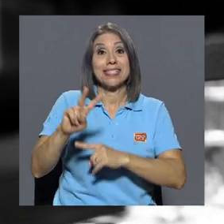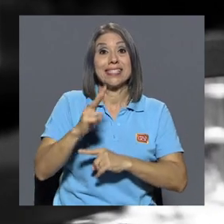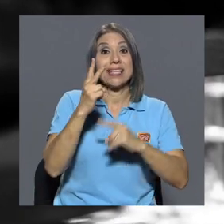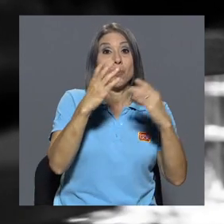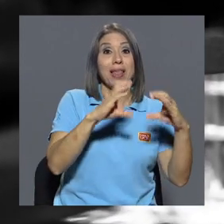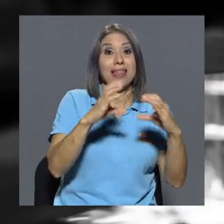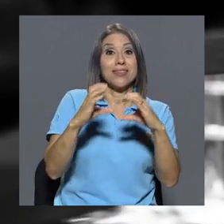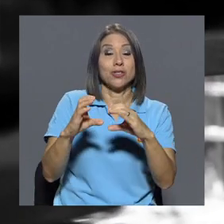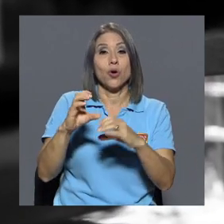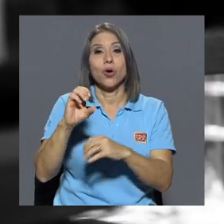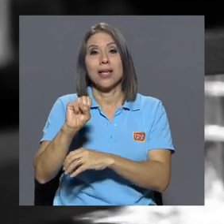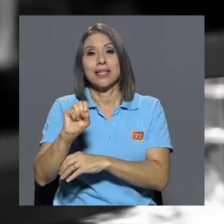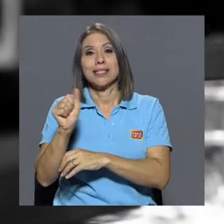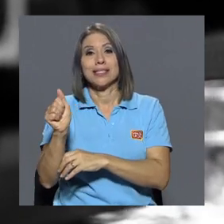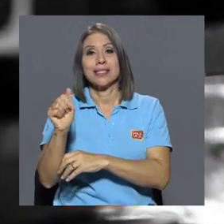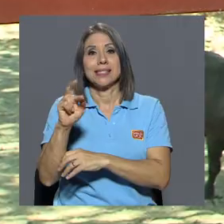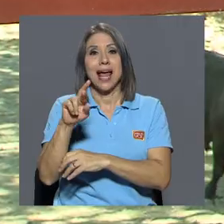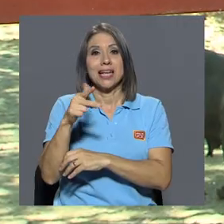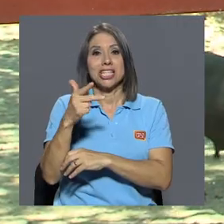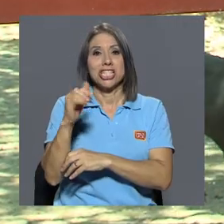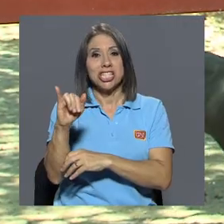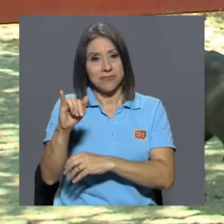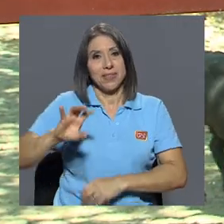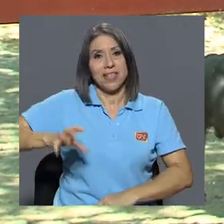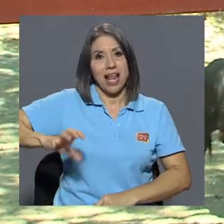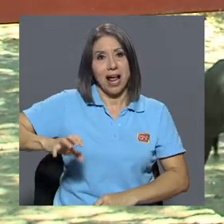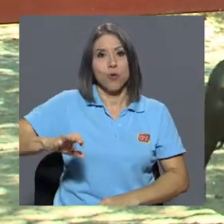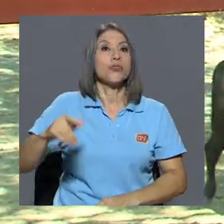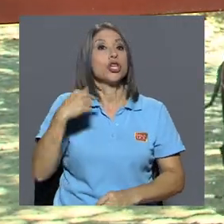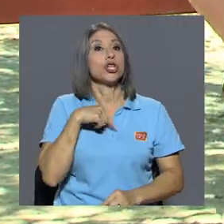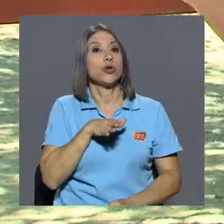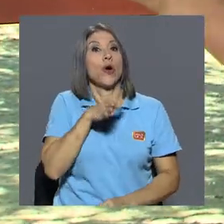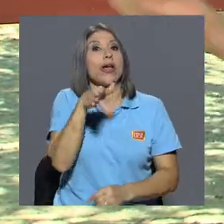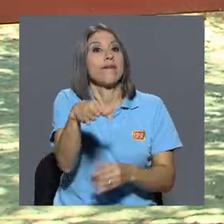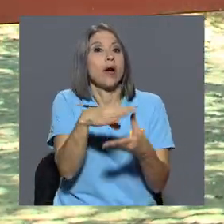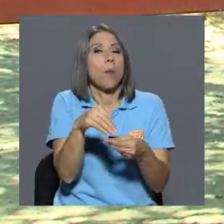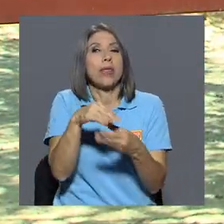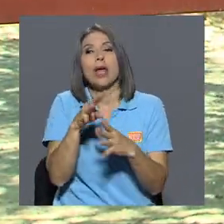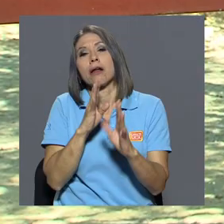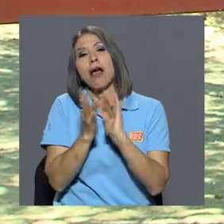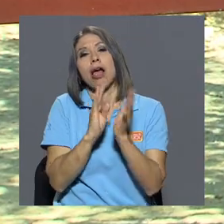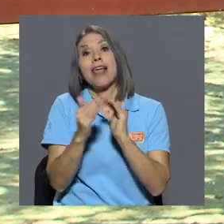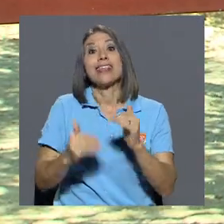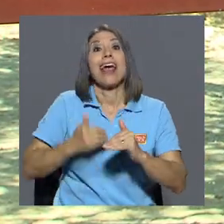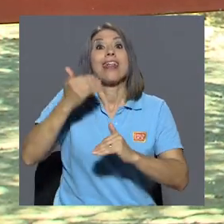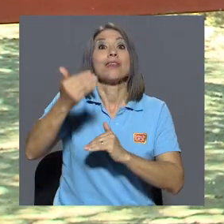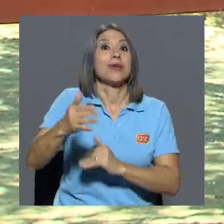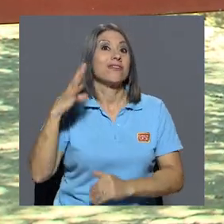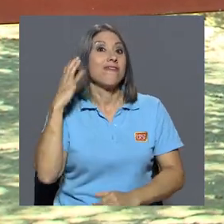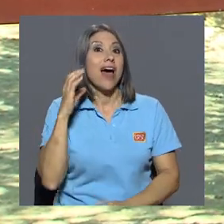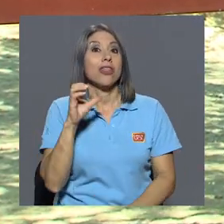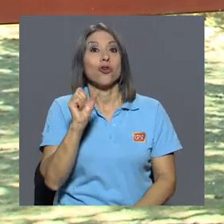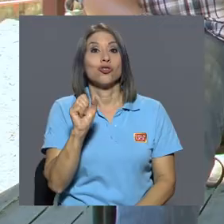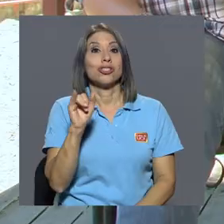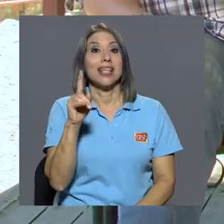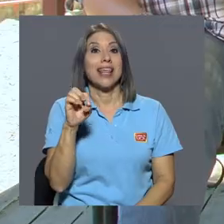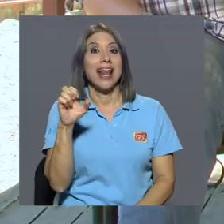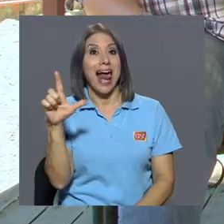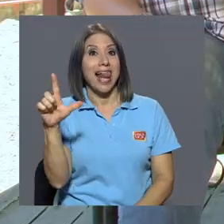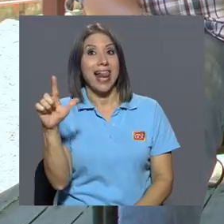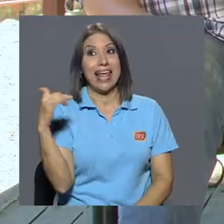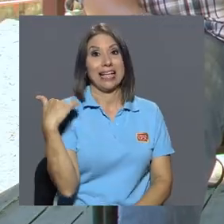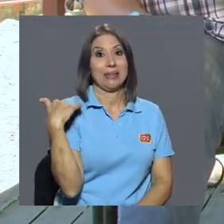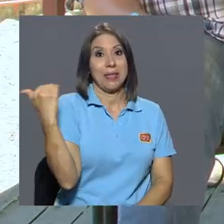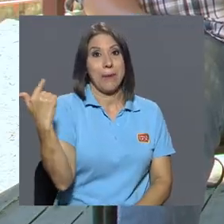y Naranjo. Y yo iba a comentarle, ya después de Radio Sideral, ellos me llamaban para que comentara con ellos.